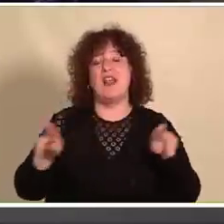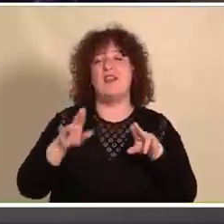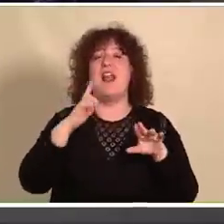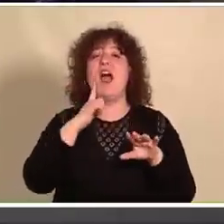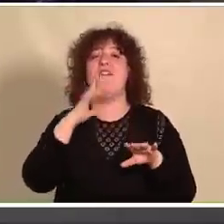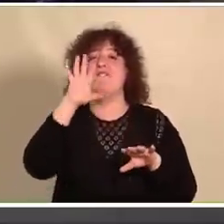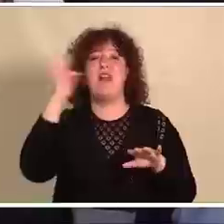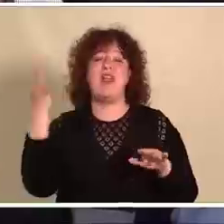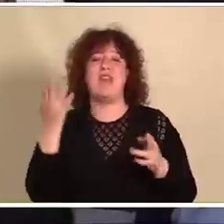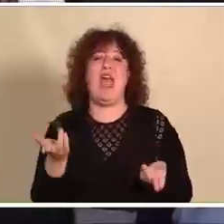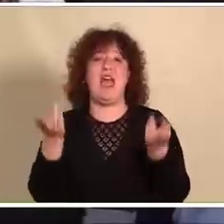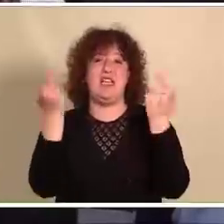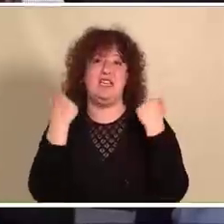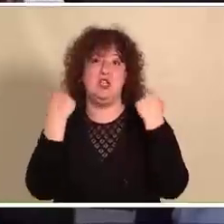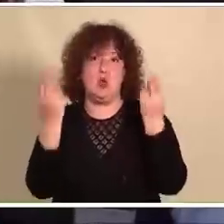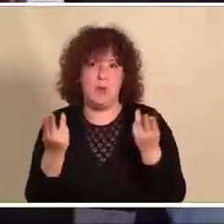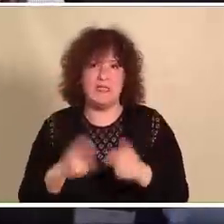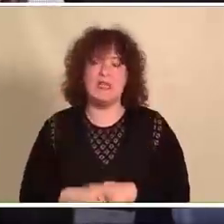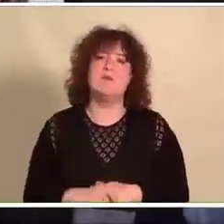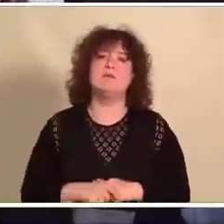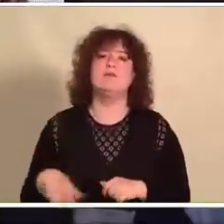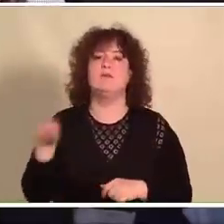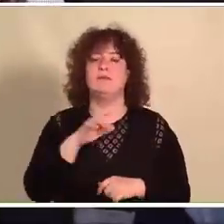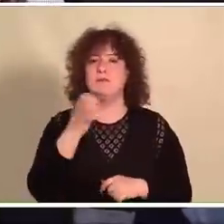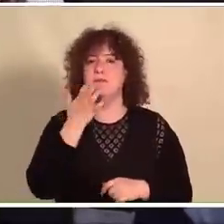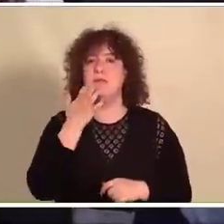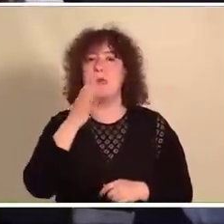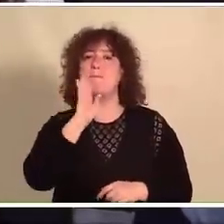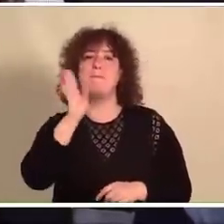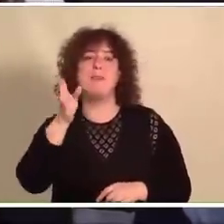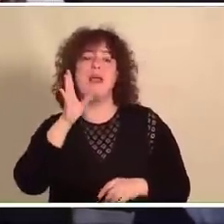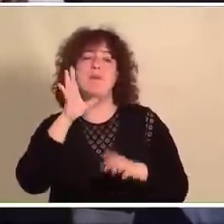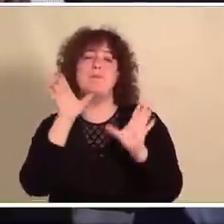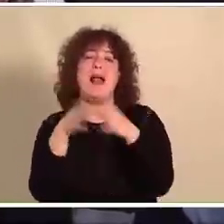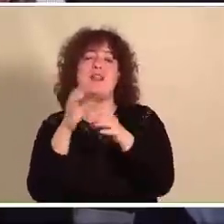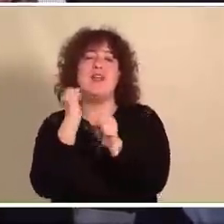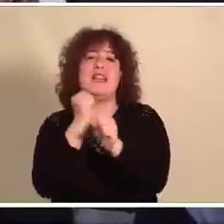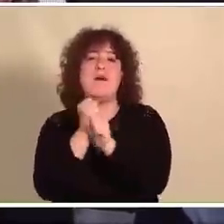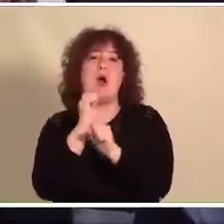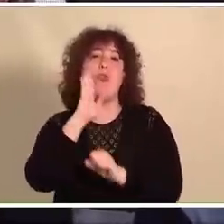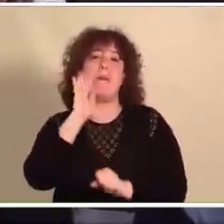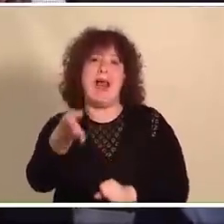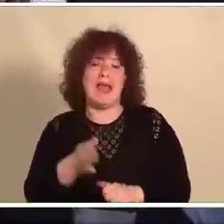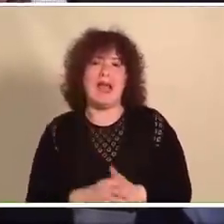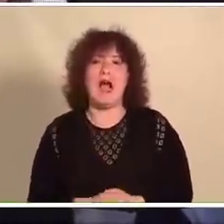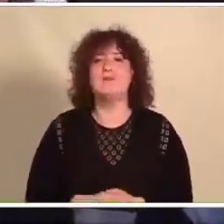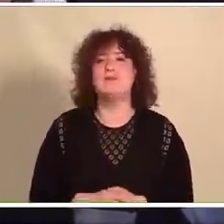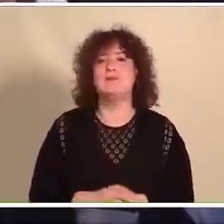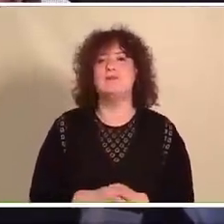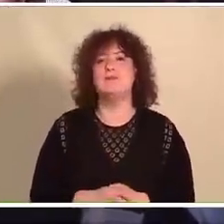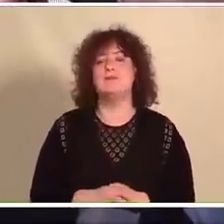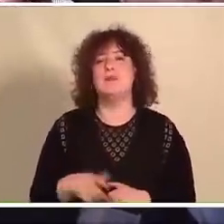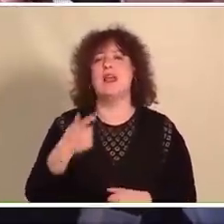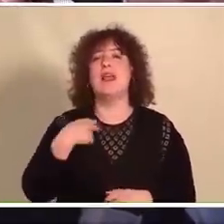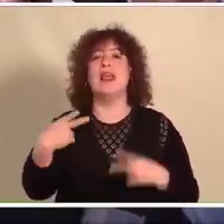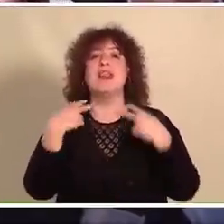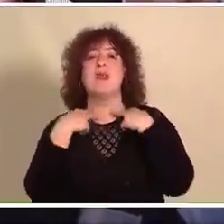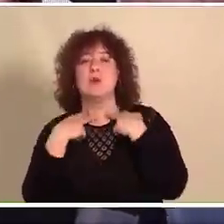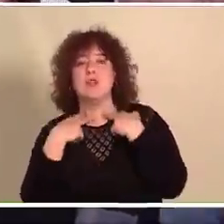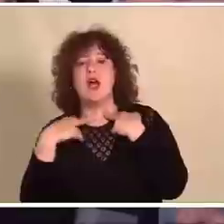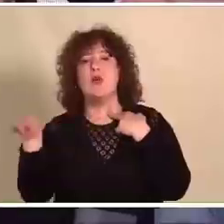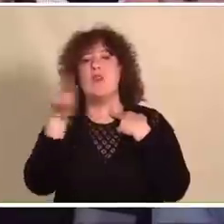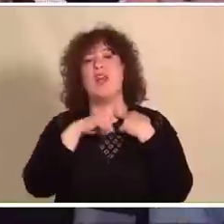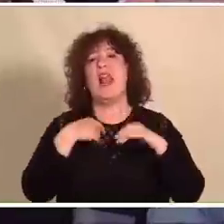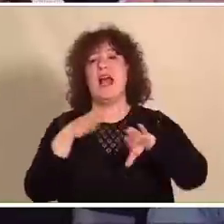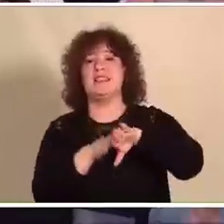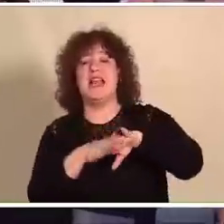eurodiputado del partido del trabajo de Bélgica Nicolás frato y Annie diputado por sinista italiana y